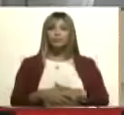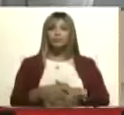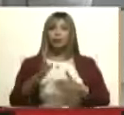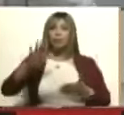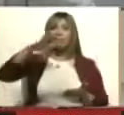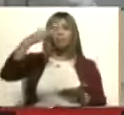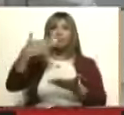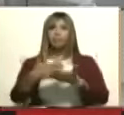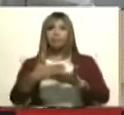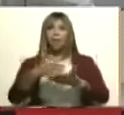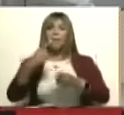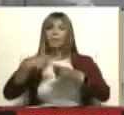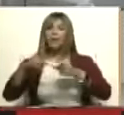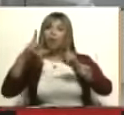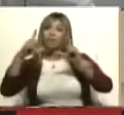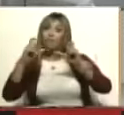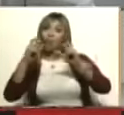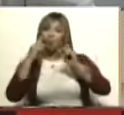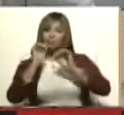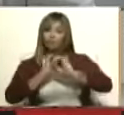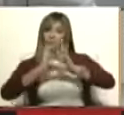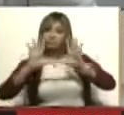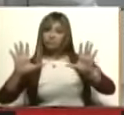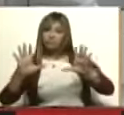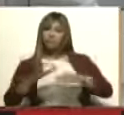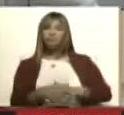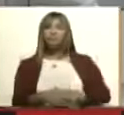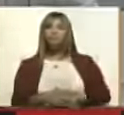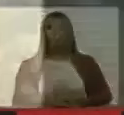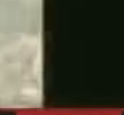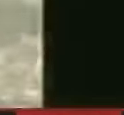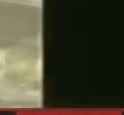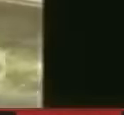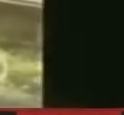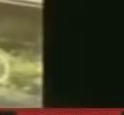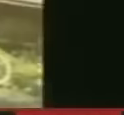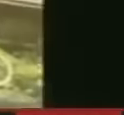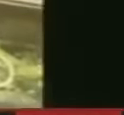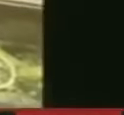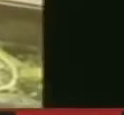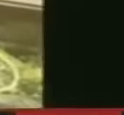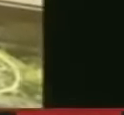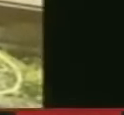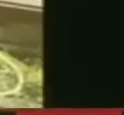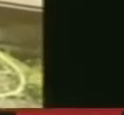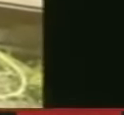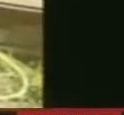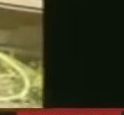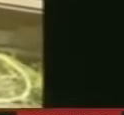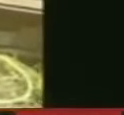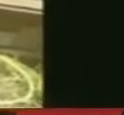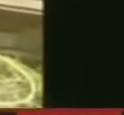Pero cuando están las fotos gráficas del momento, o sea, me refiero